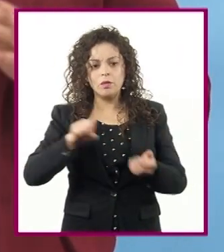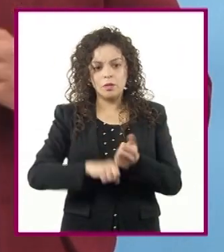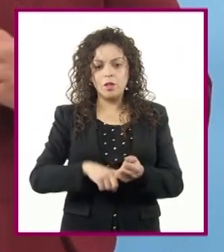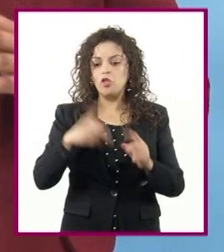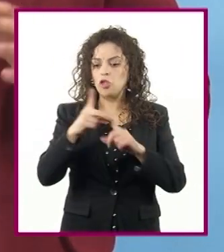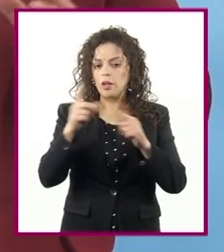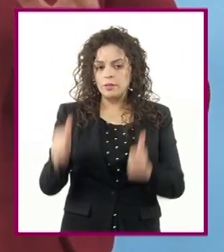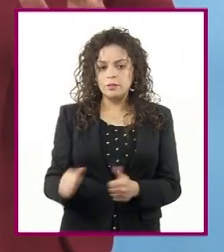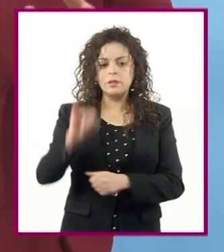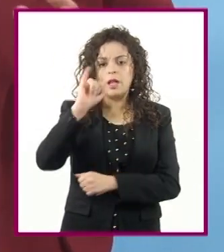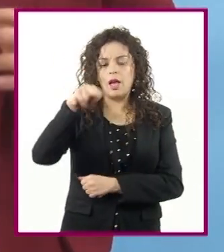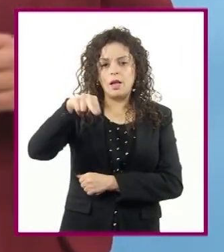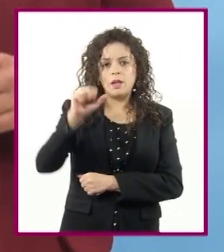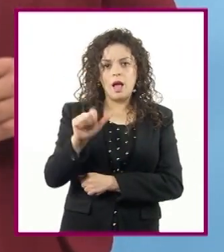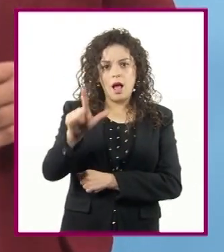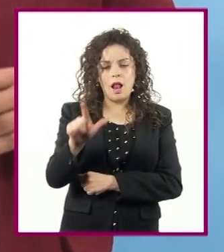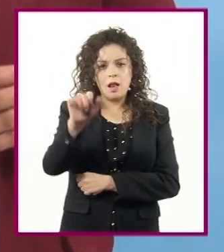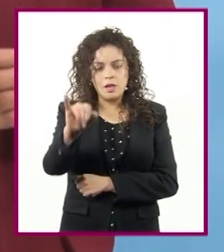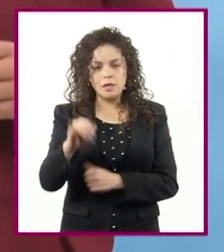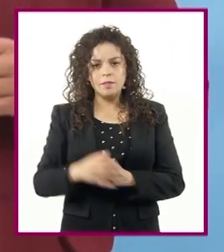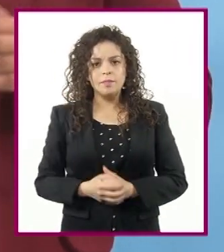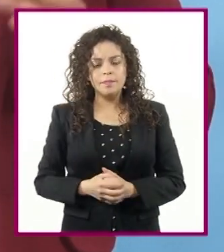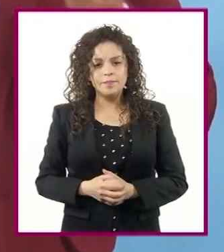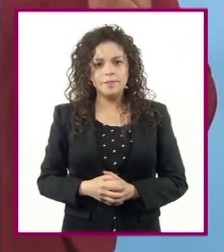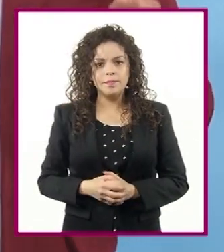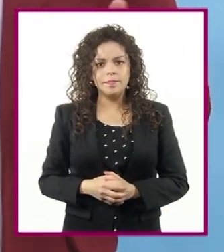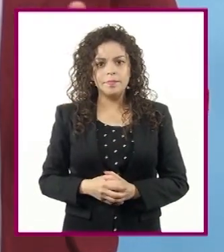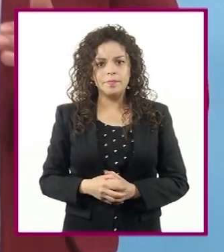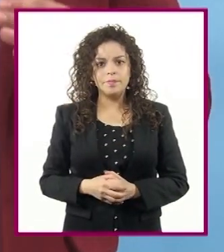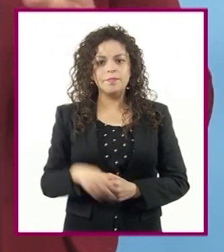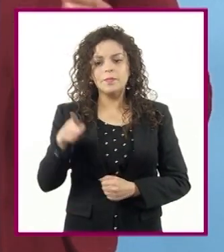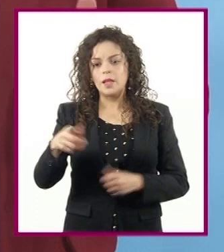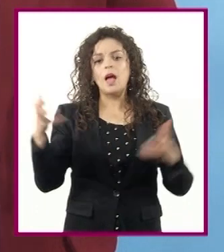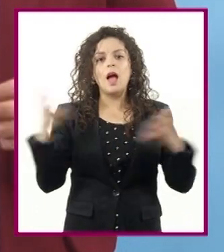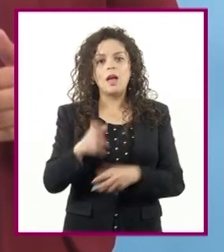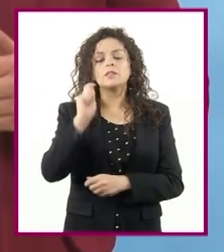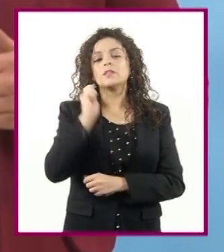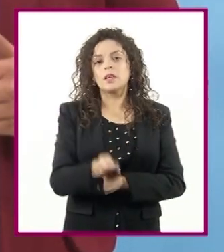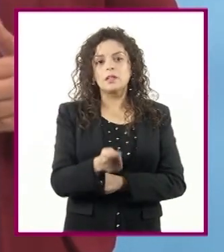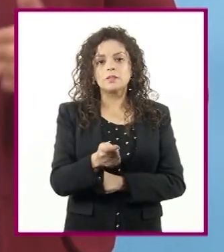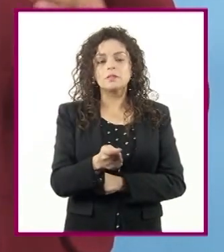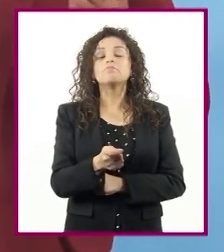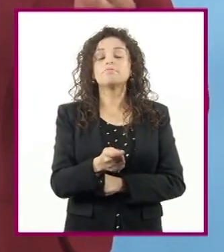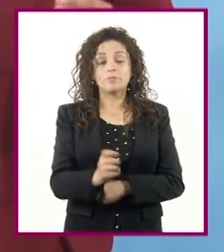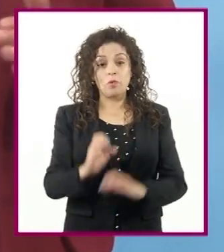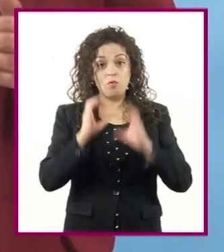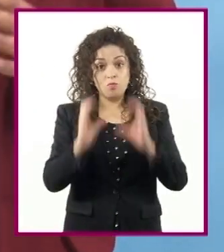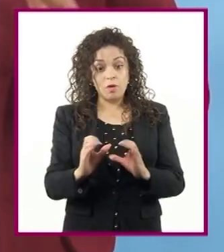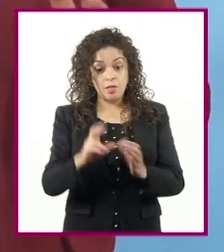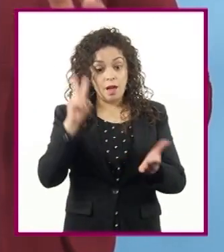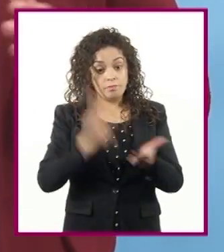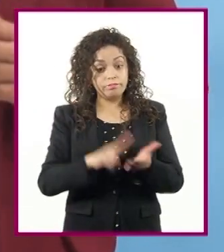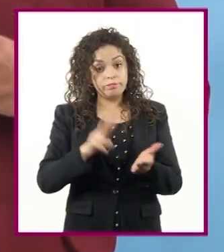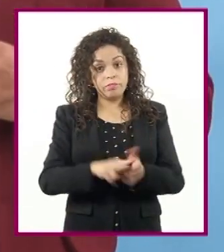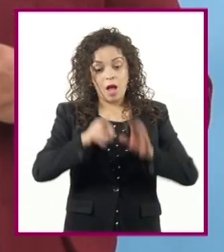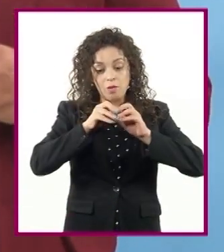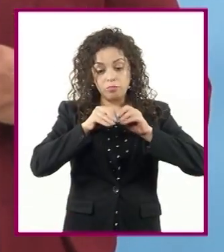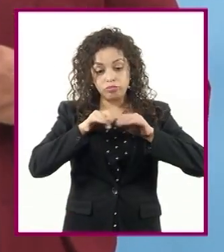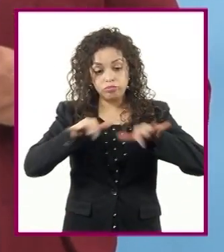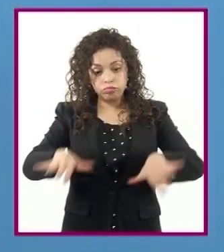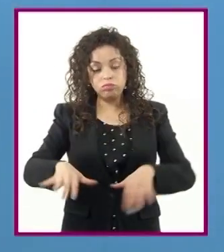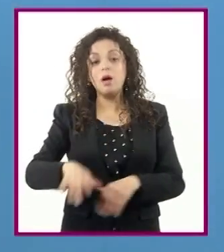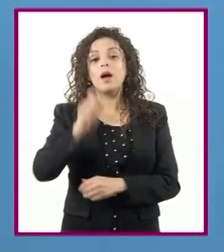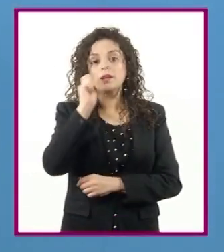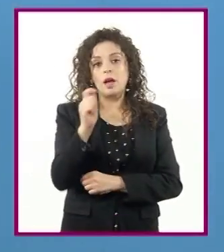Instituto Nacional de Lenguas Indígenas, INALI, la labor de revitalizar, preservar y difundir las lenguas